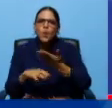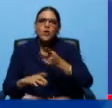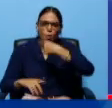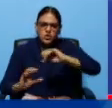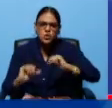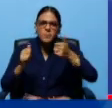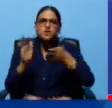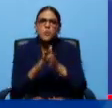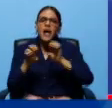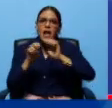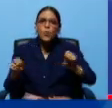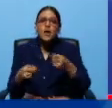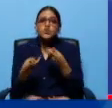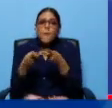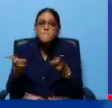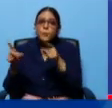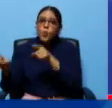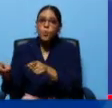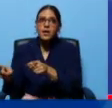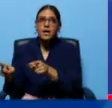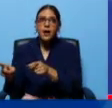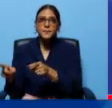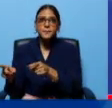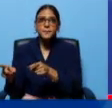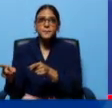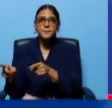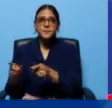la educación pública,